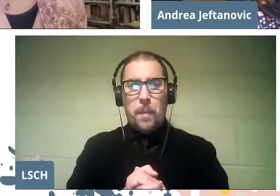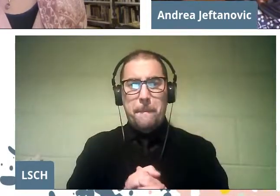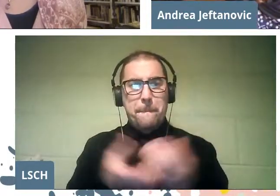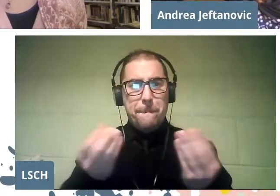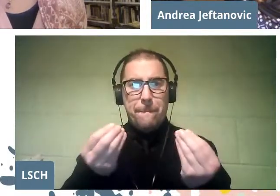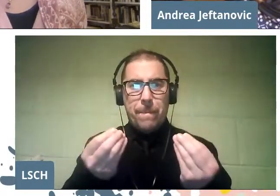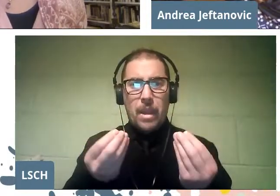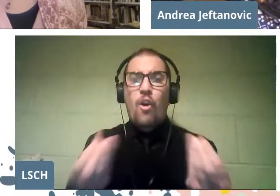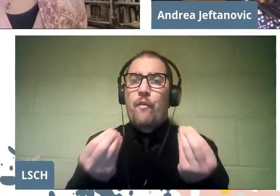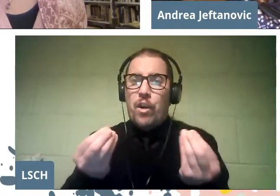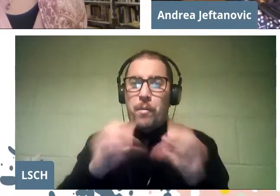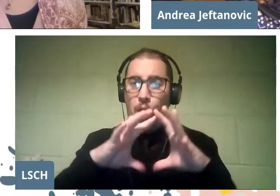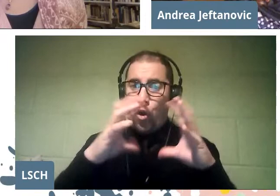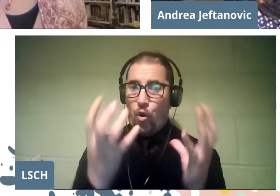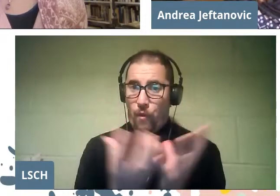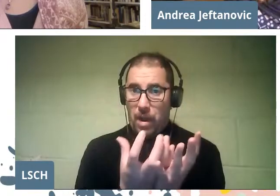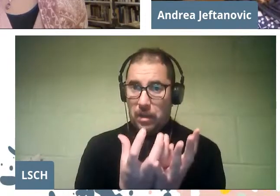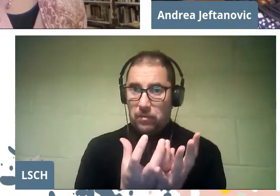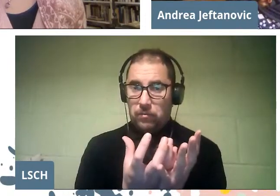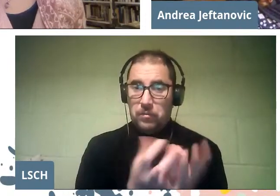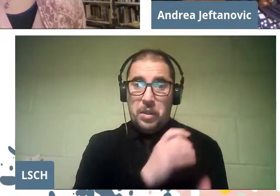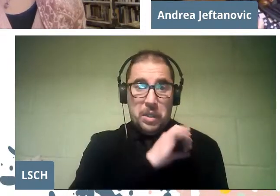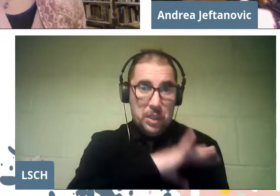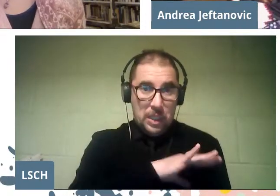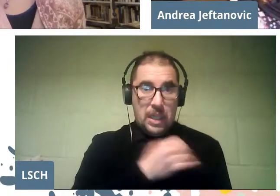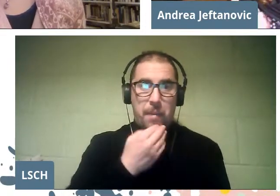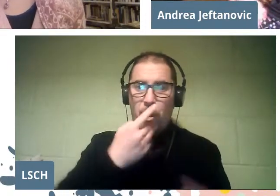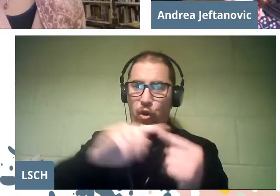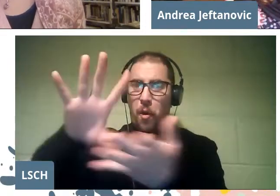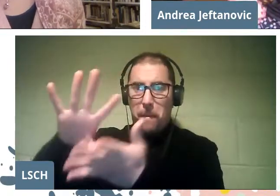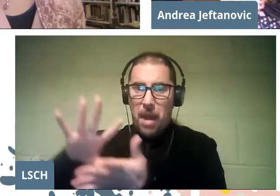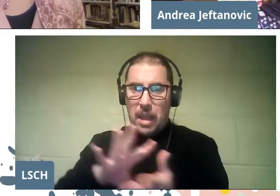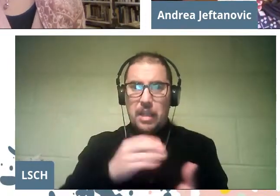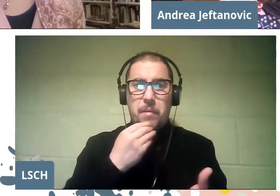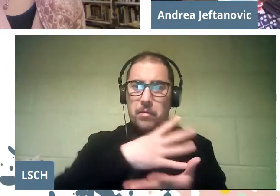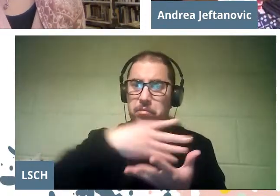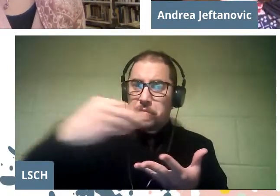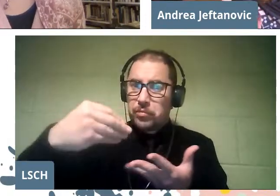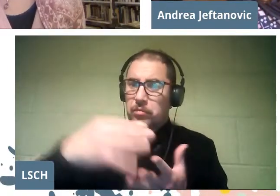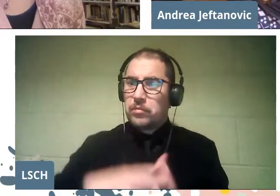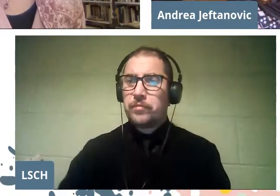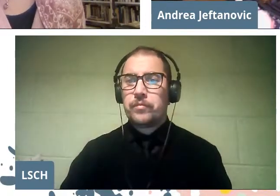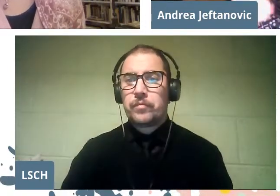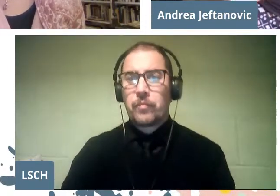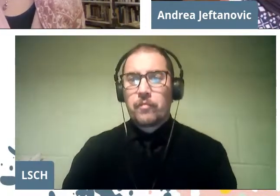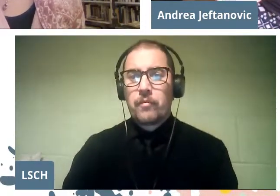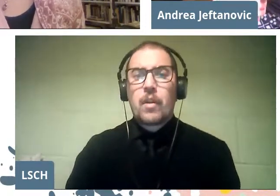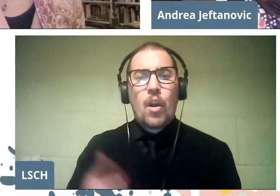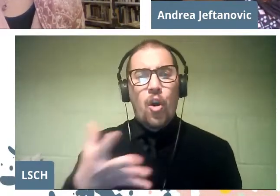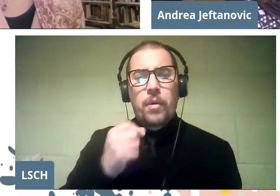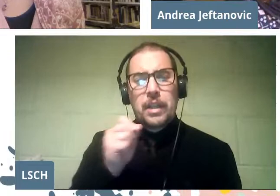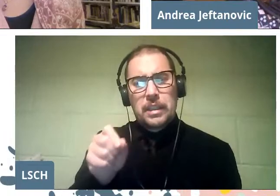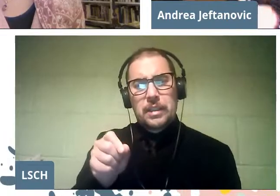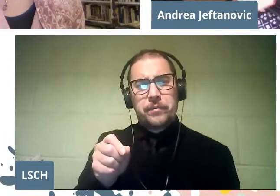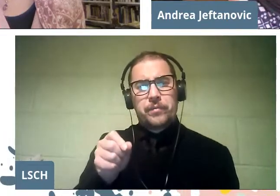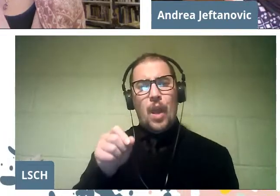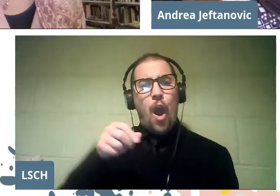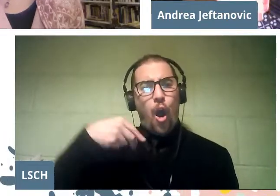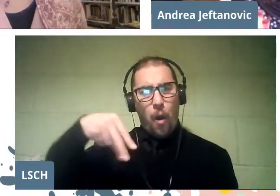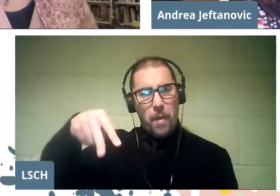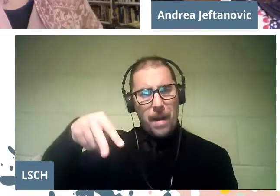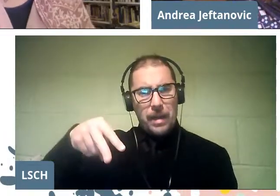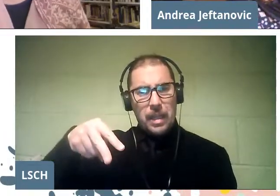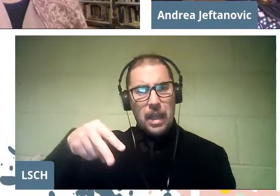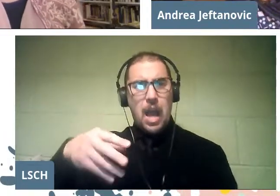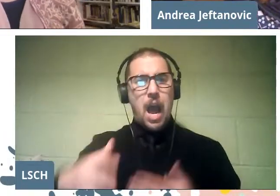fenómeno global, no solamente en Chile. Y esto lo encuentro muy lindo, como hacer de... Y tiene algo de caminata y de